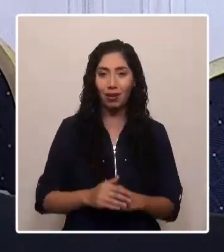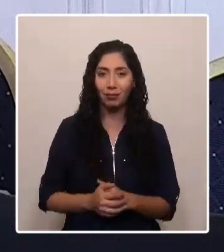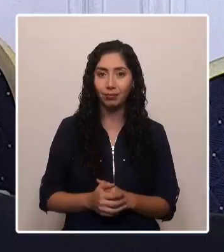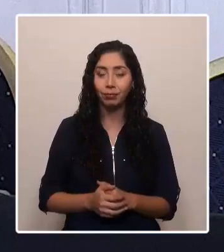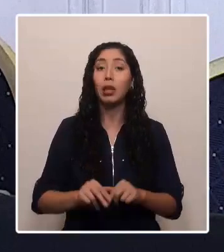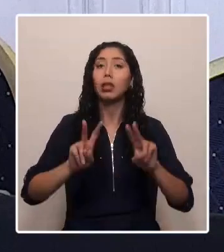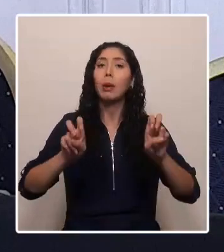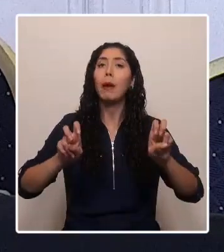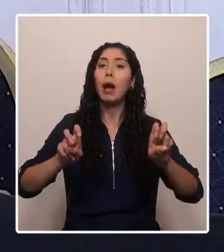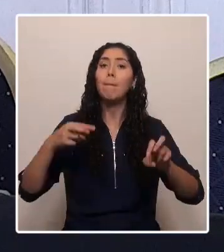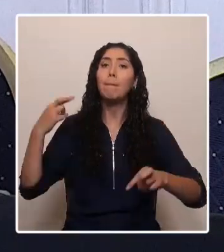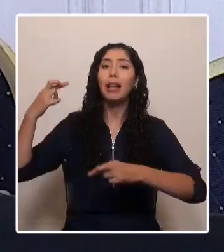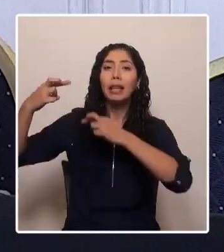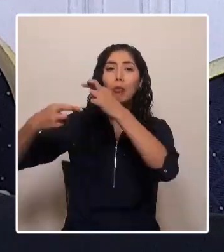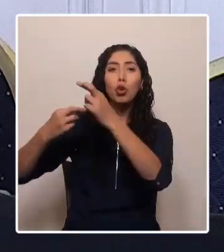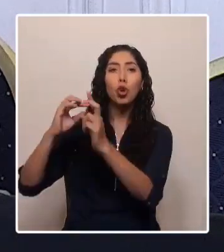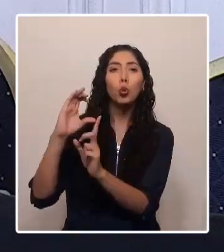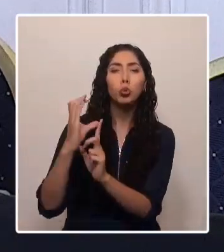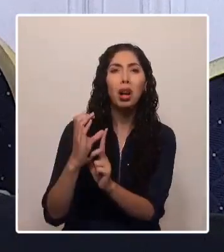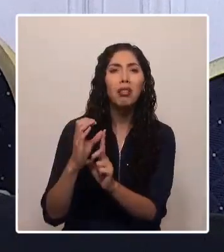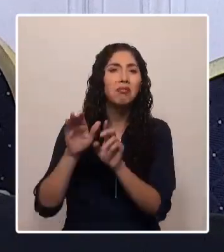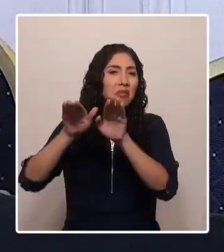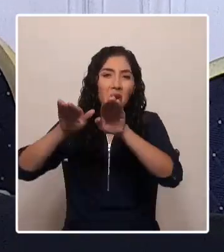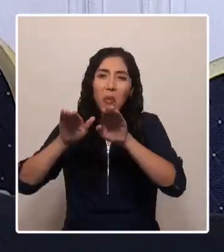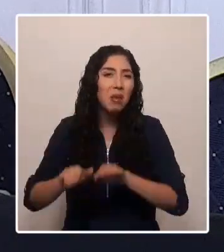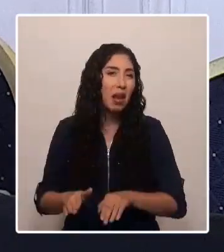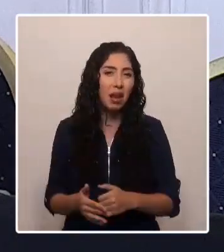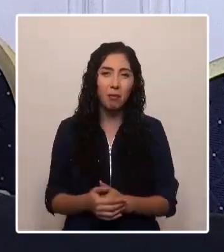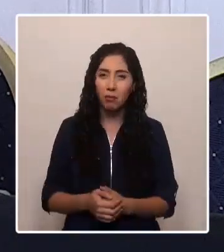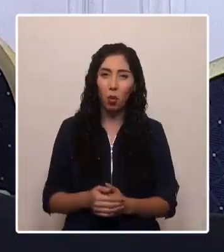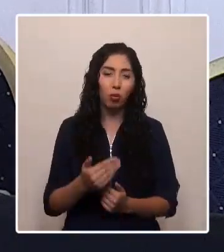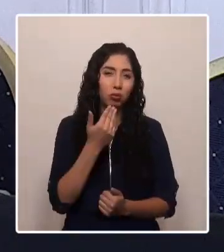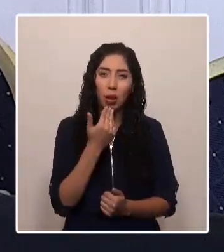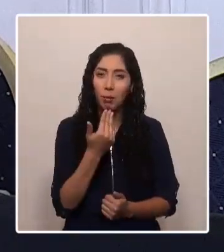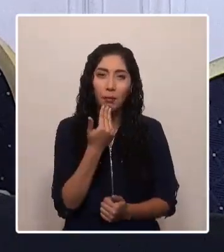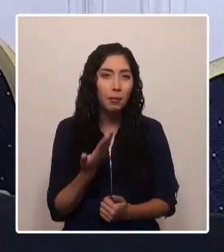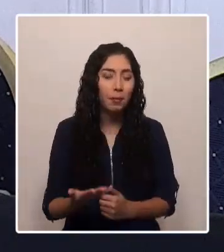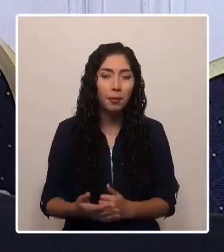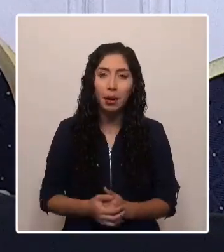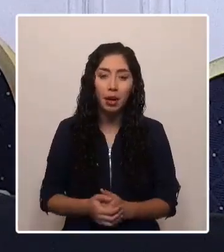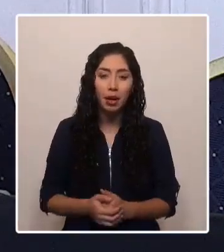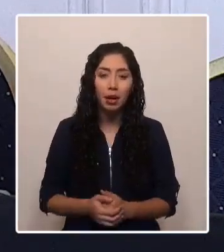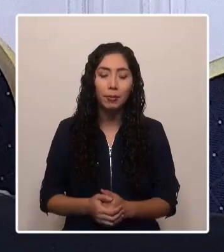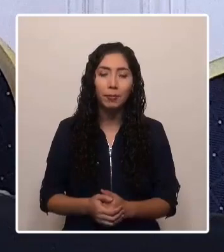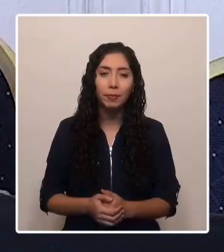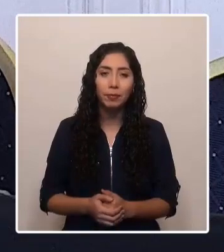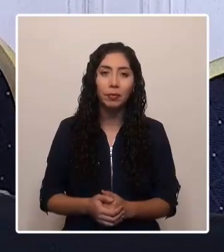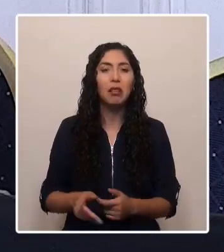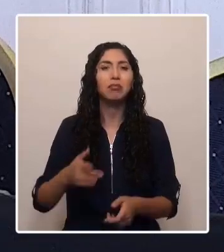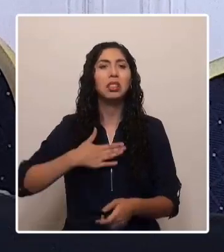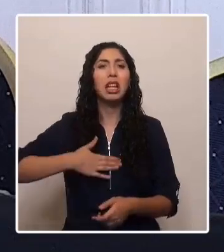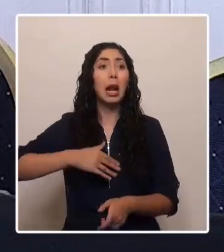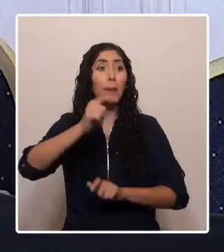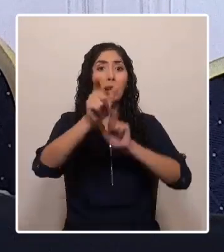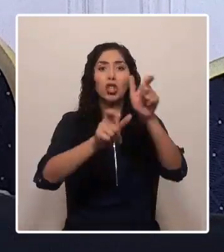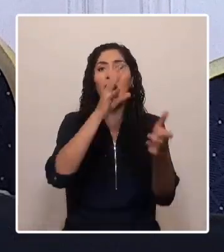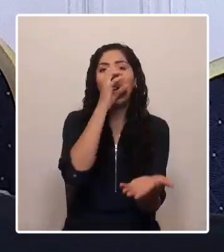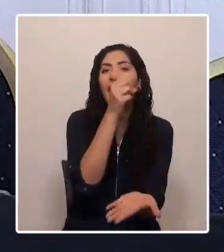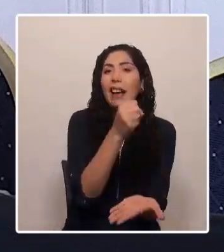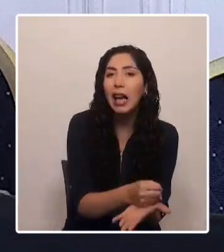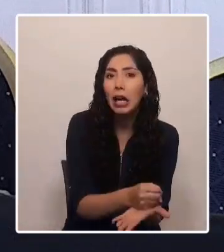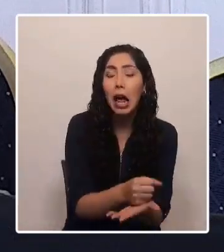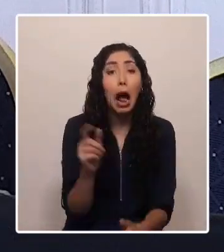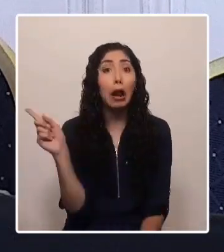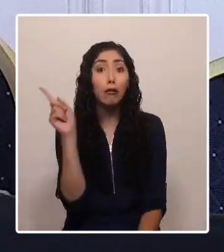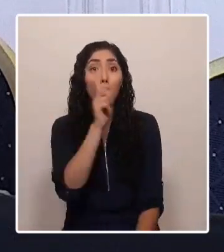cultural hacen este mismo tipo de diferencias y este mismo tipo de silogismos para engañar a las personas y finalmente dejar a